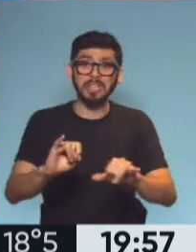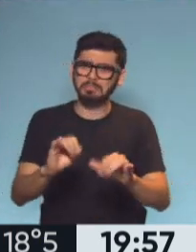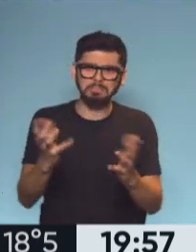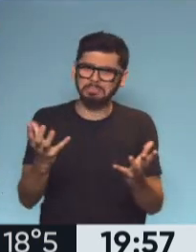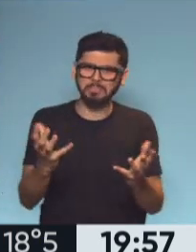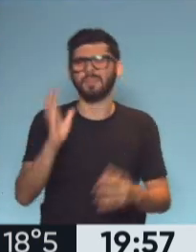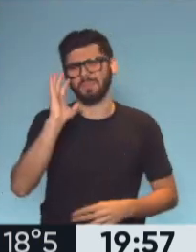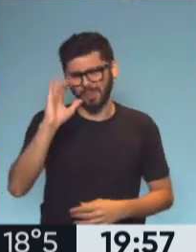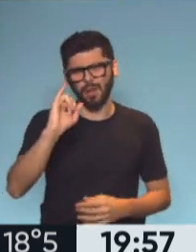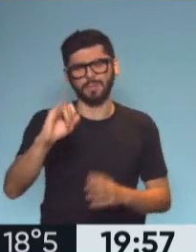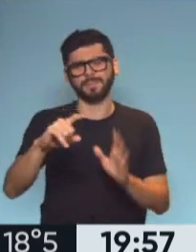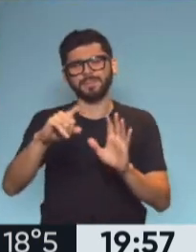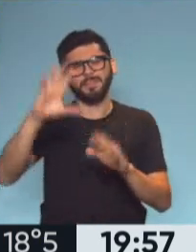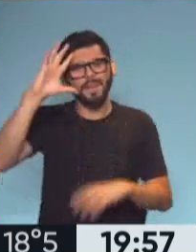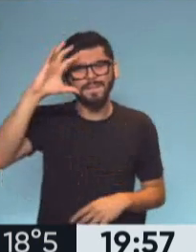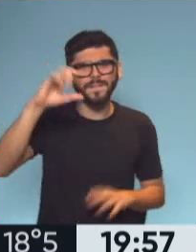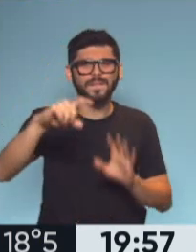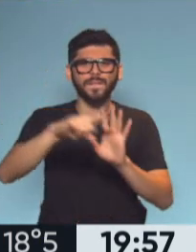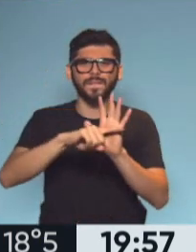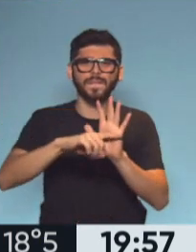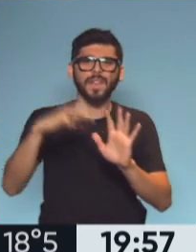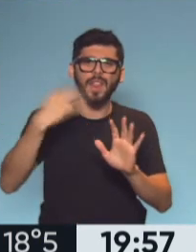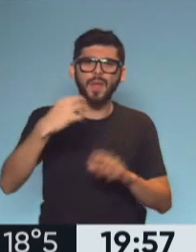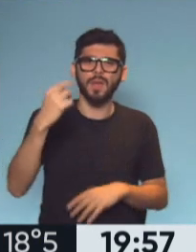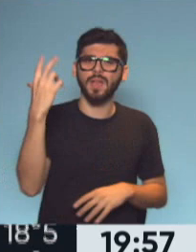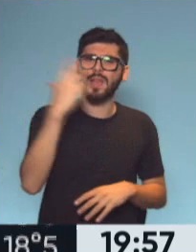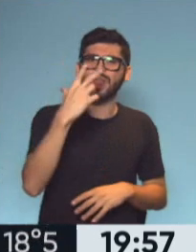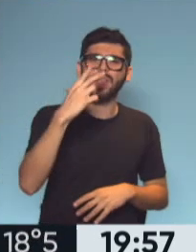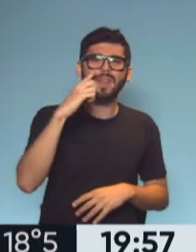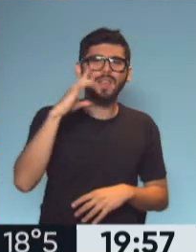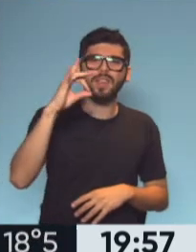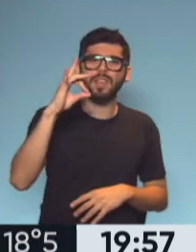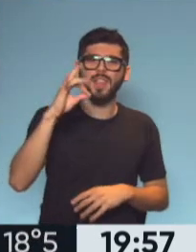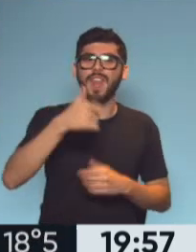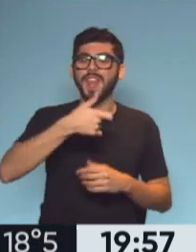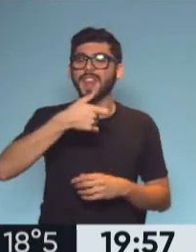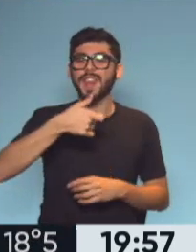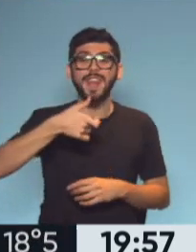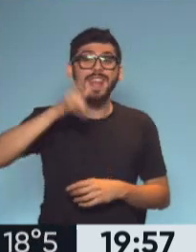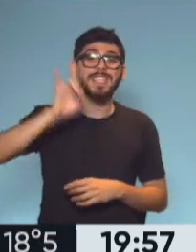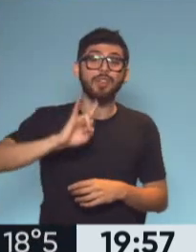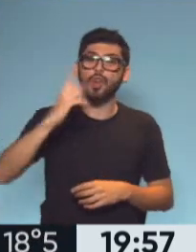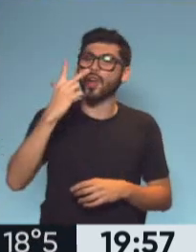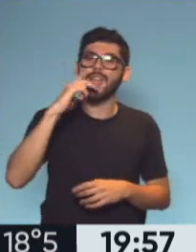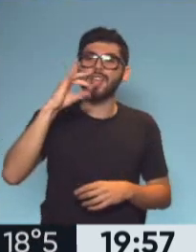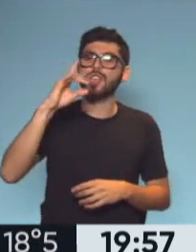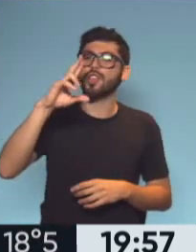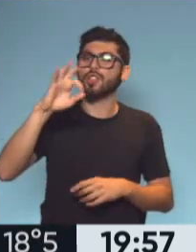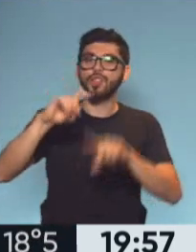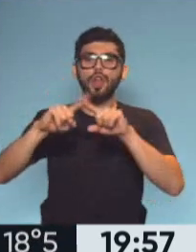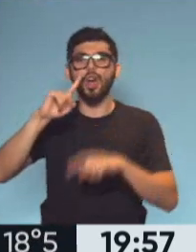Fíjese, ¿se acuerda cuando había que usar hidroxicloroquina con el desayuno? Según la OMS. Muy bien. Bueno, y a